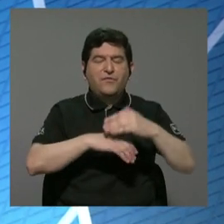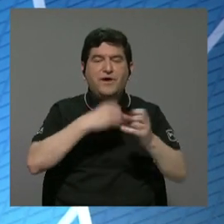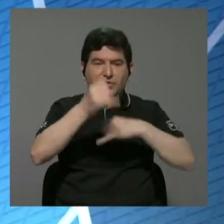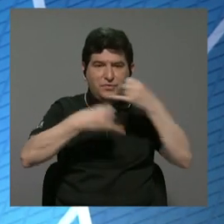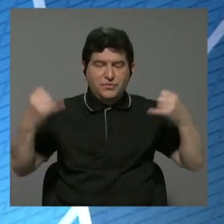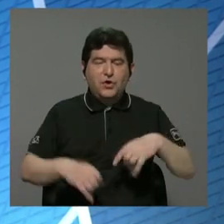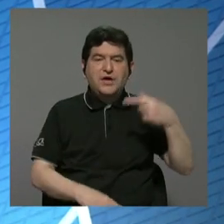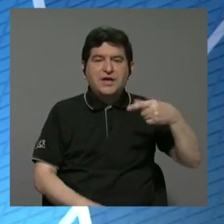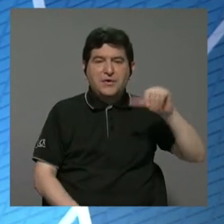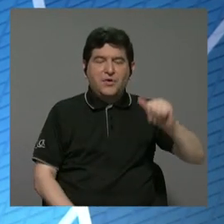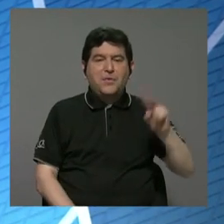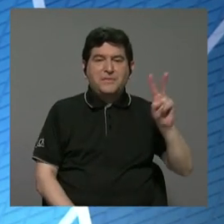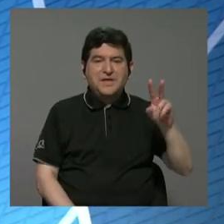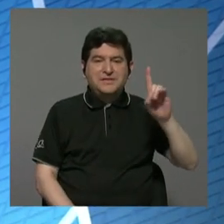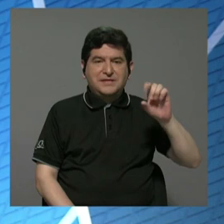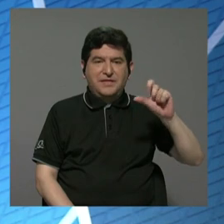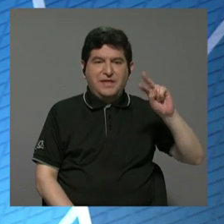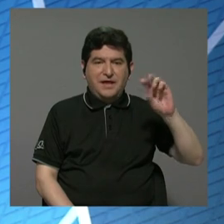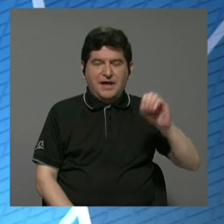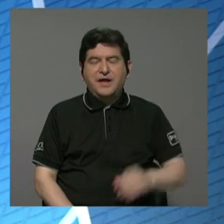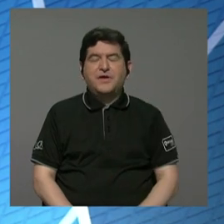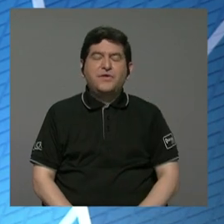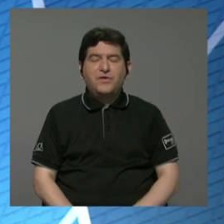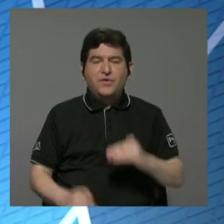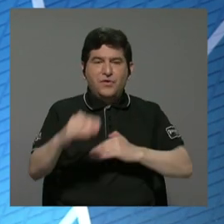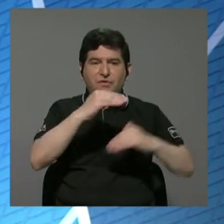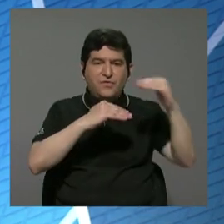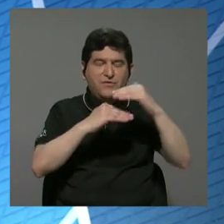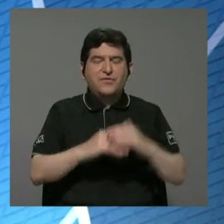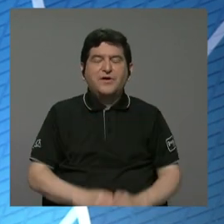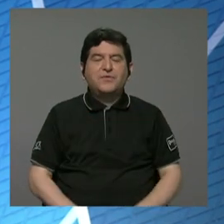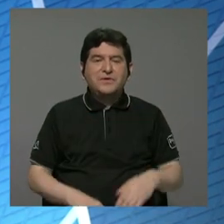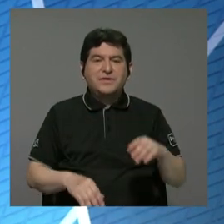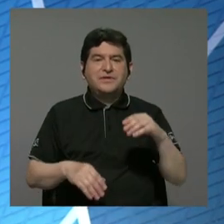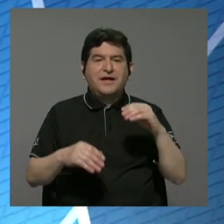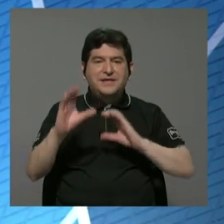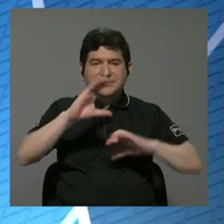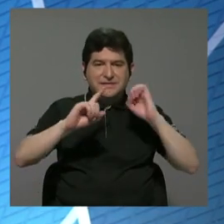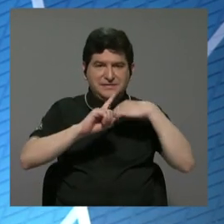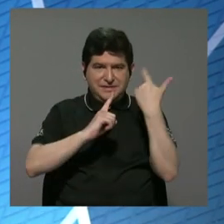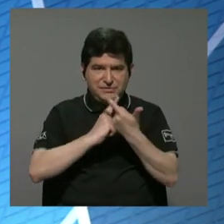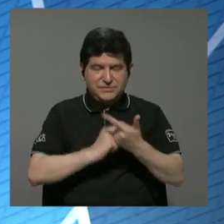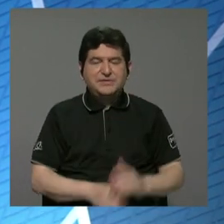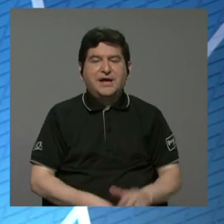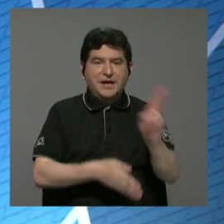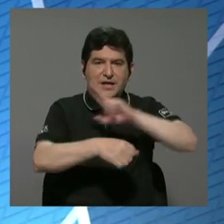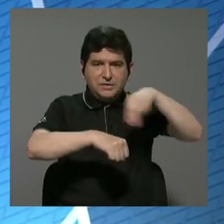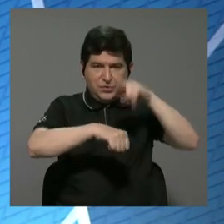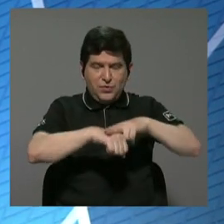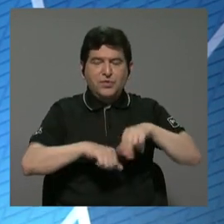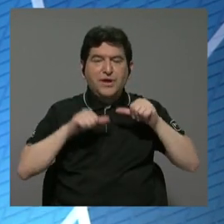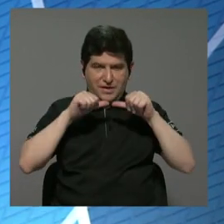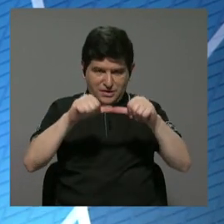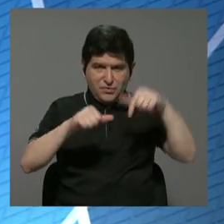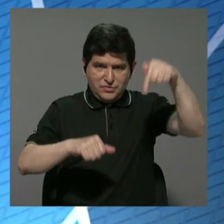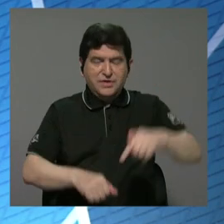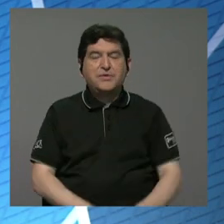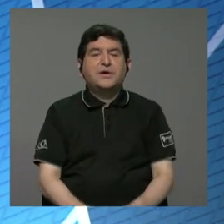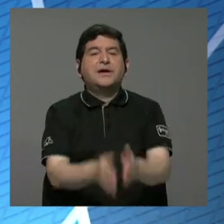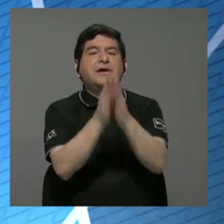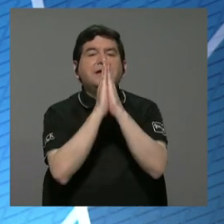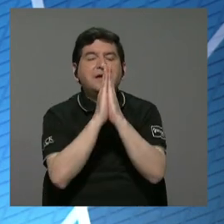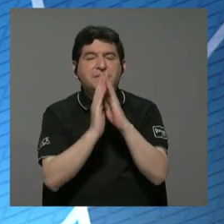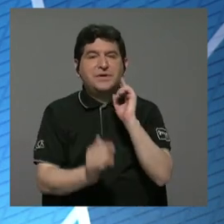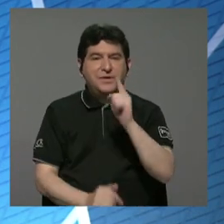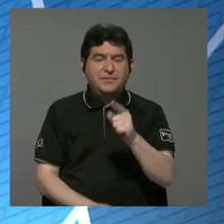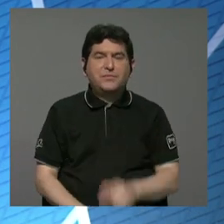Acuña, vicedecano de la Facultad de Ciencias Sociales de la Universidad Nacional, quien se mantiene con nosotros, y también le solicitamos